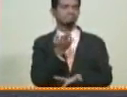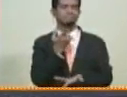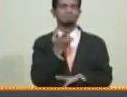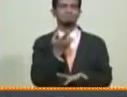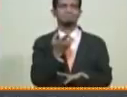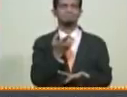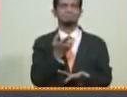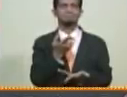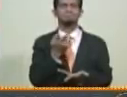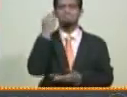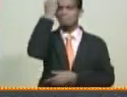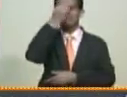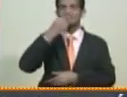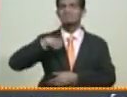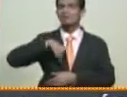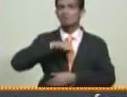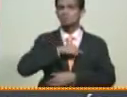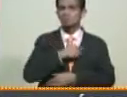estuviéramos jugando.